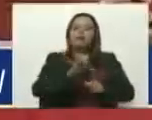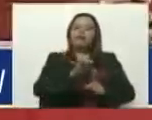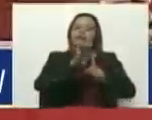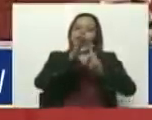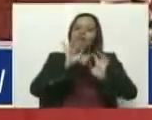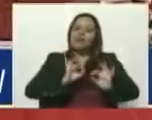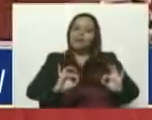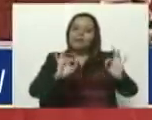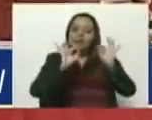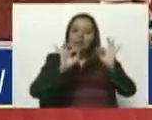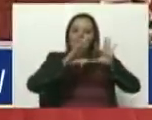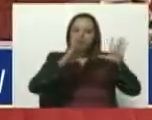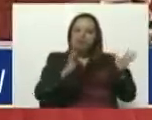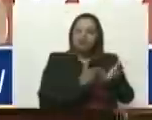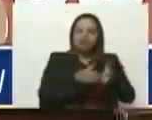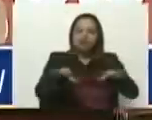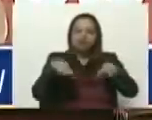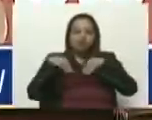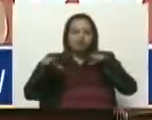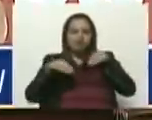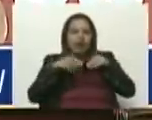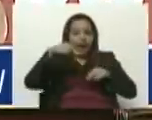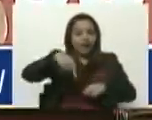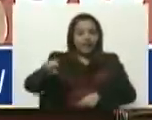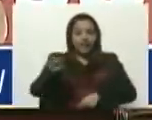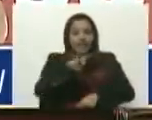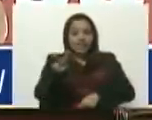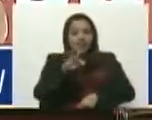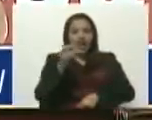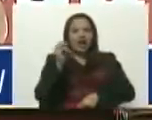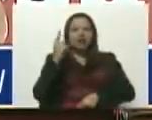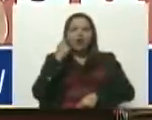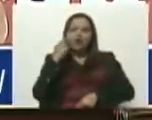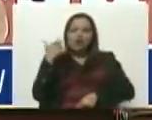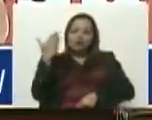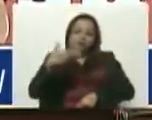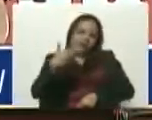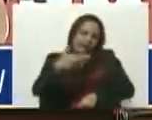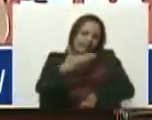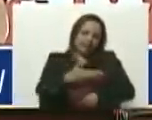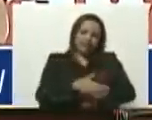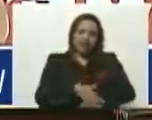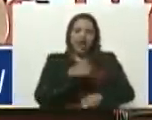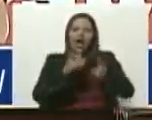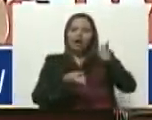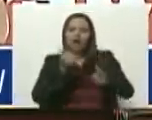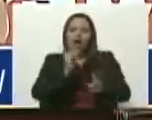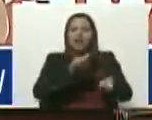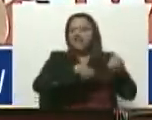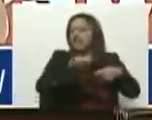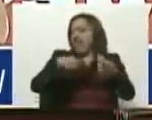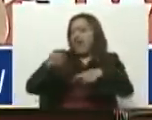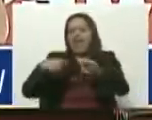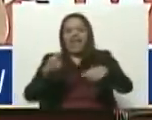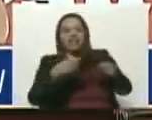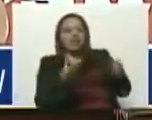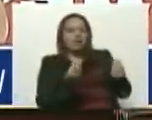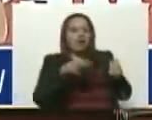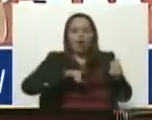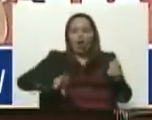el mundo entero y aquí en venezuela es una parte de las tradiciones que algunos han mercantilizado ese día no